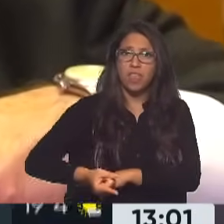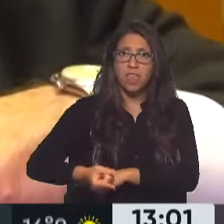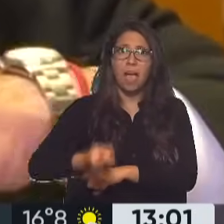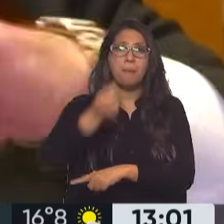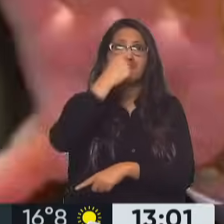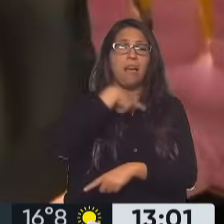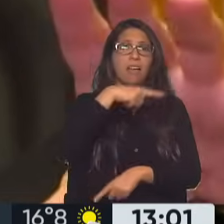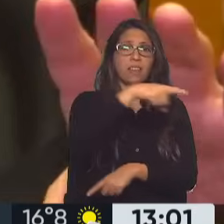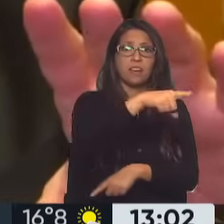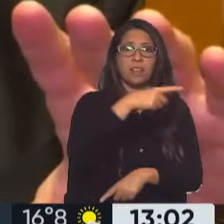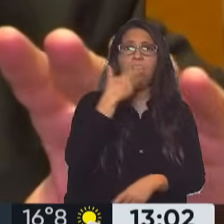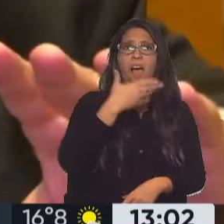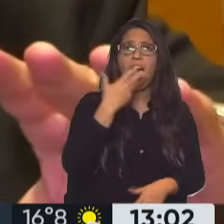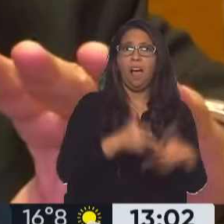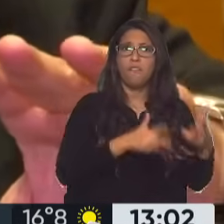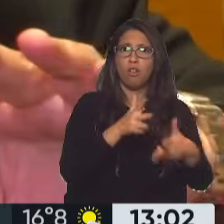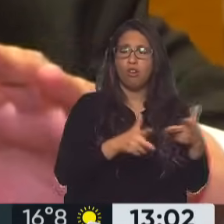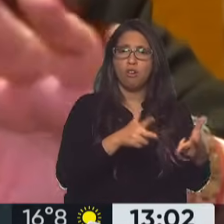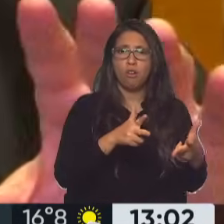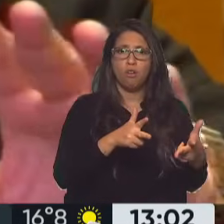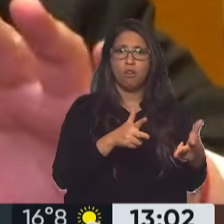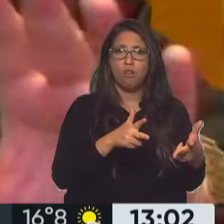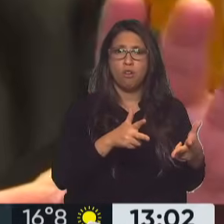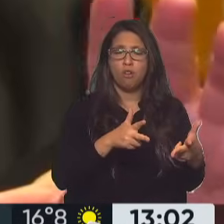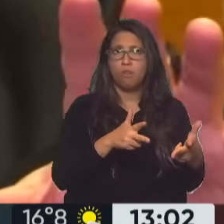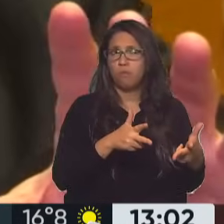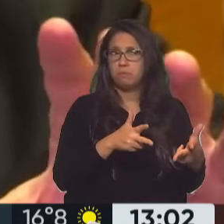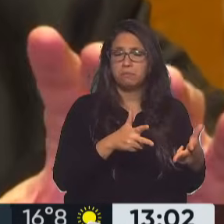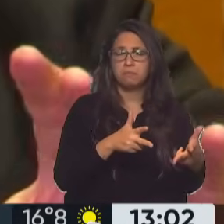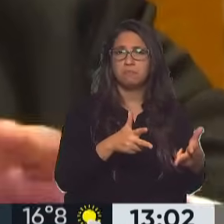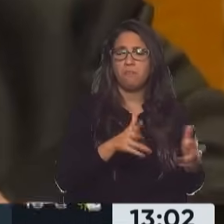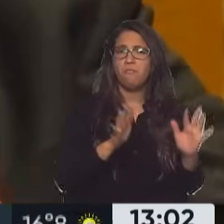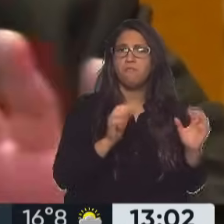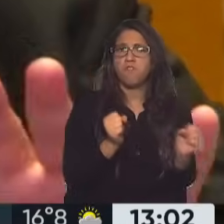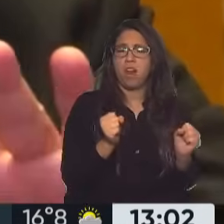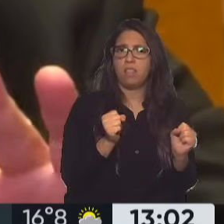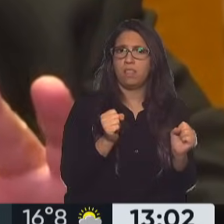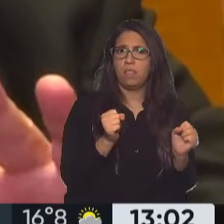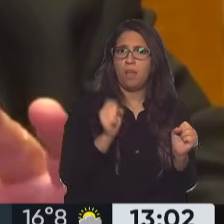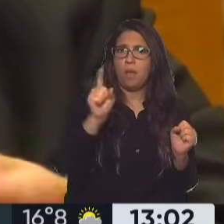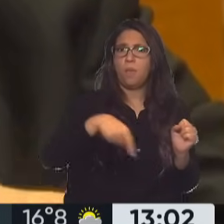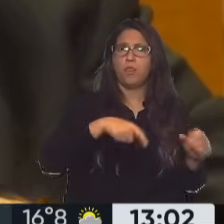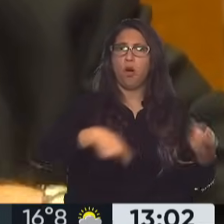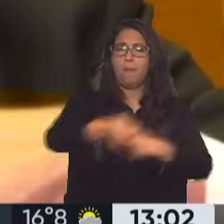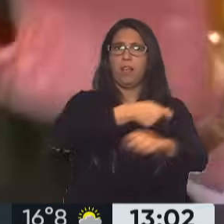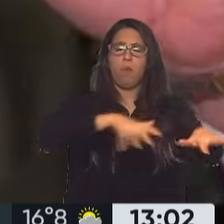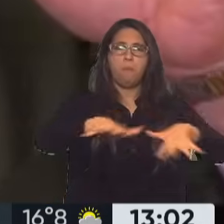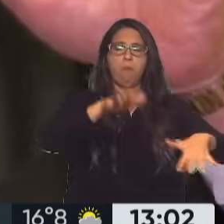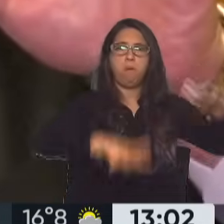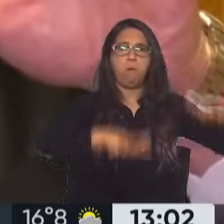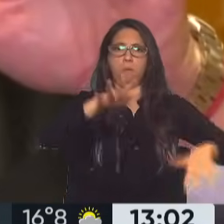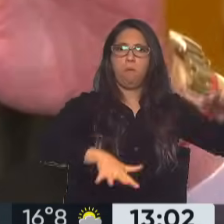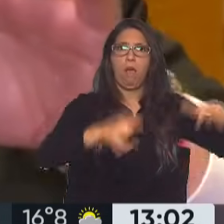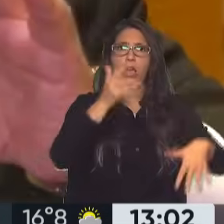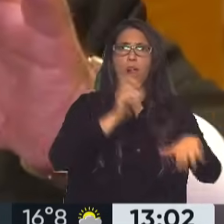Macri hizo unas declaraciones realmente muy feroces, que intranquilizaron a todos los mercados y el dólar se le